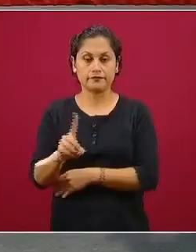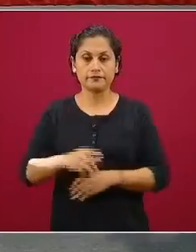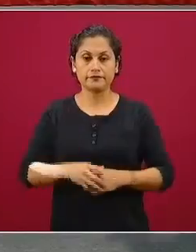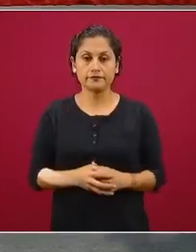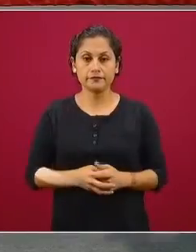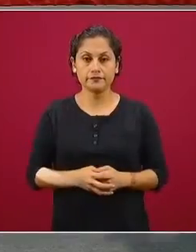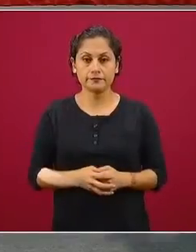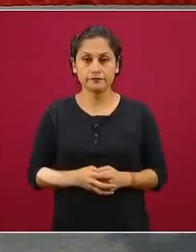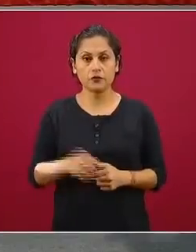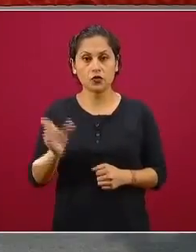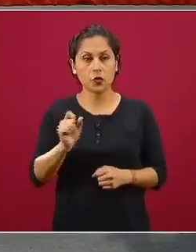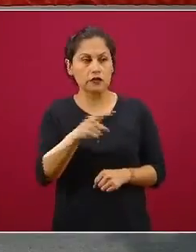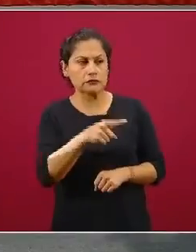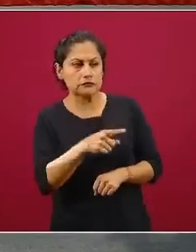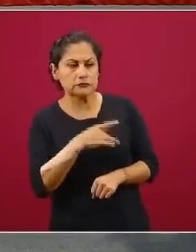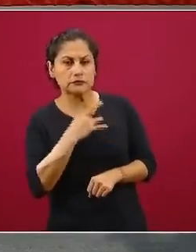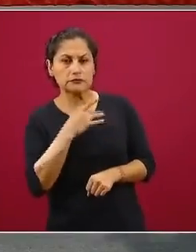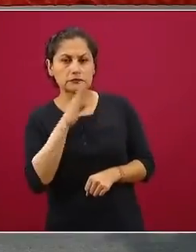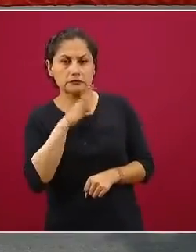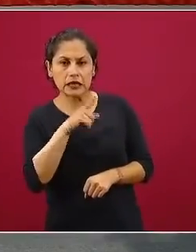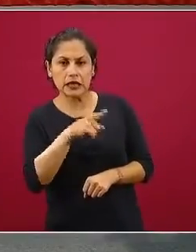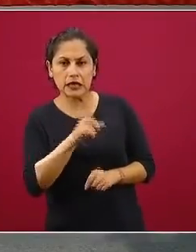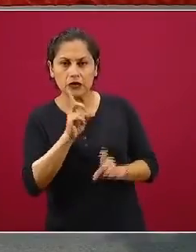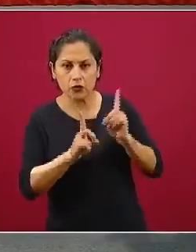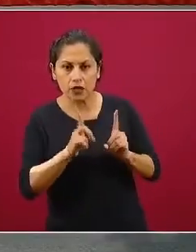lógicamente sospechosos. Sería el informe para el día de hoy.